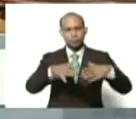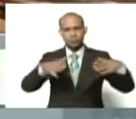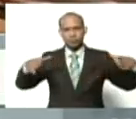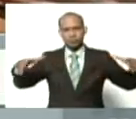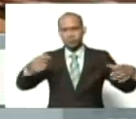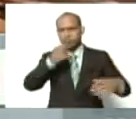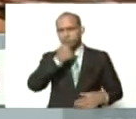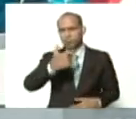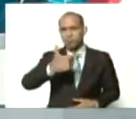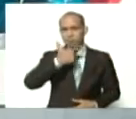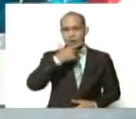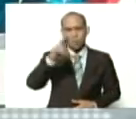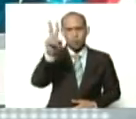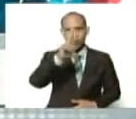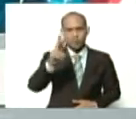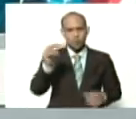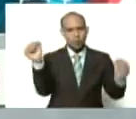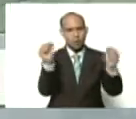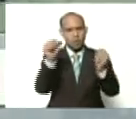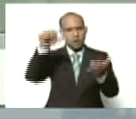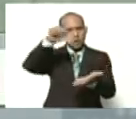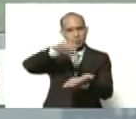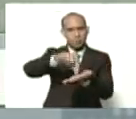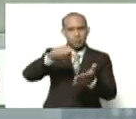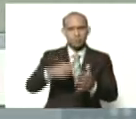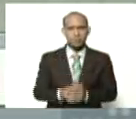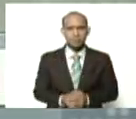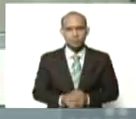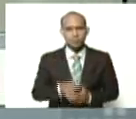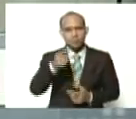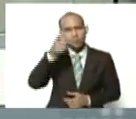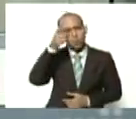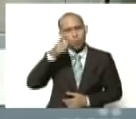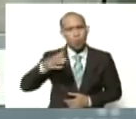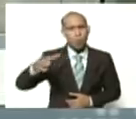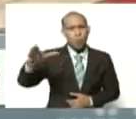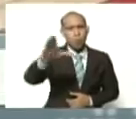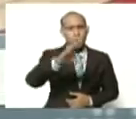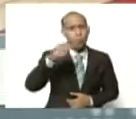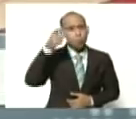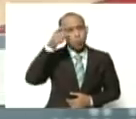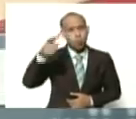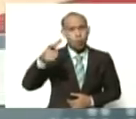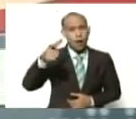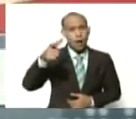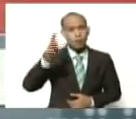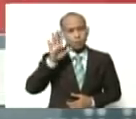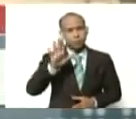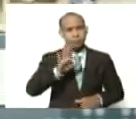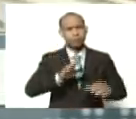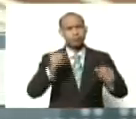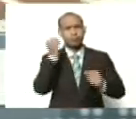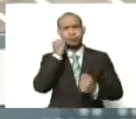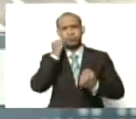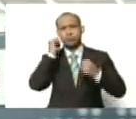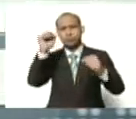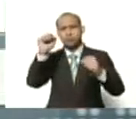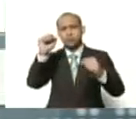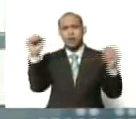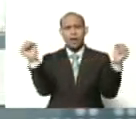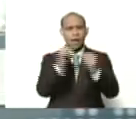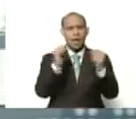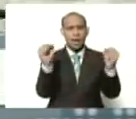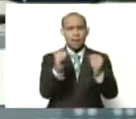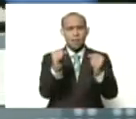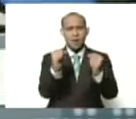de Venezuela, Mérida, y un pueblo patriota. El pueblo merideño fue el que